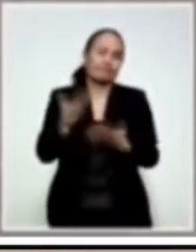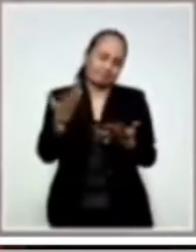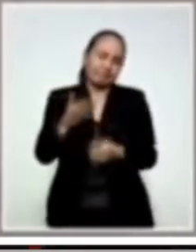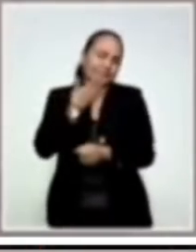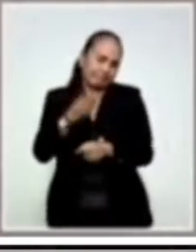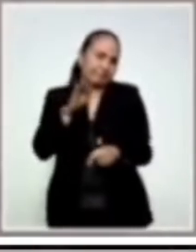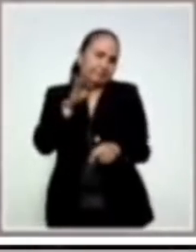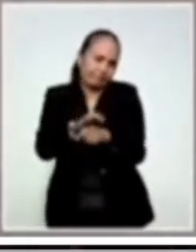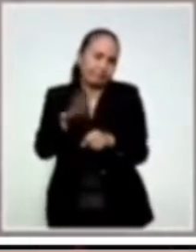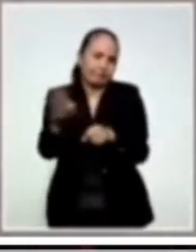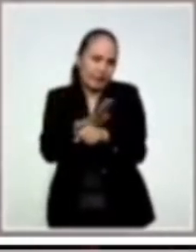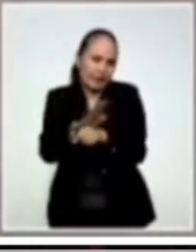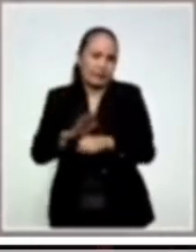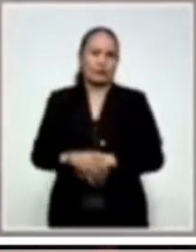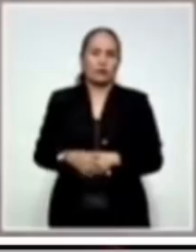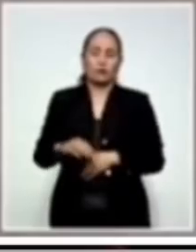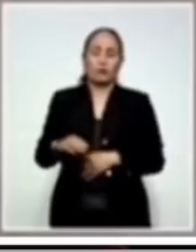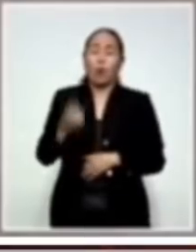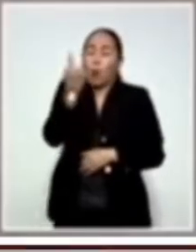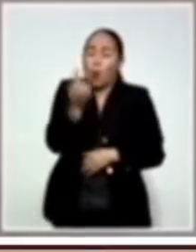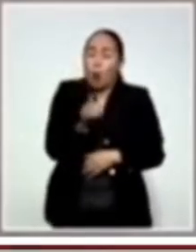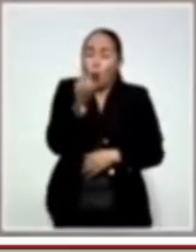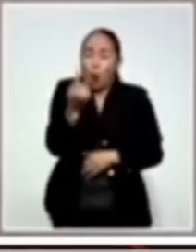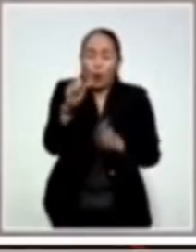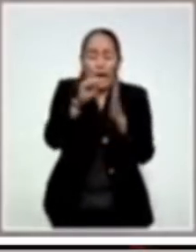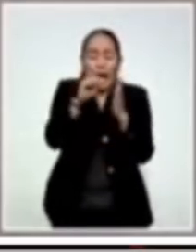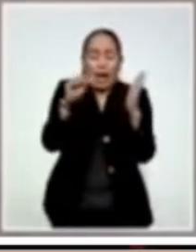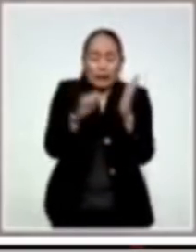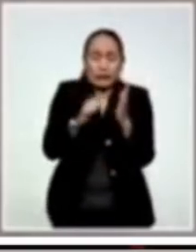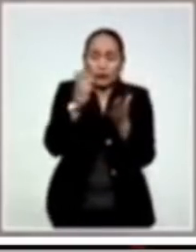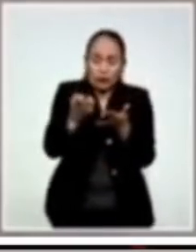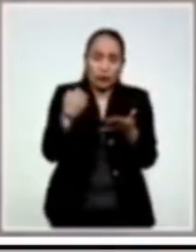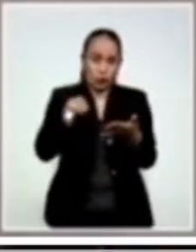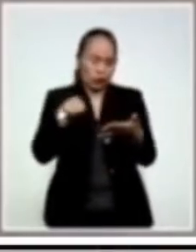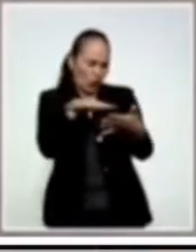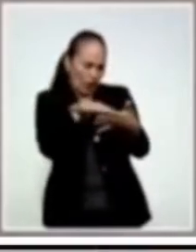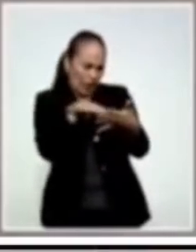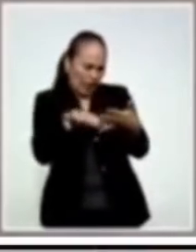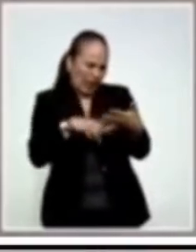un solo artículo donde se discuta mi interpretación.